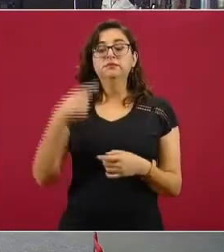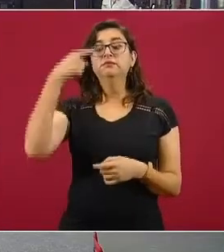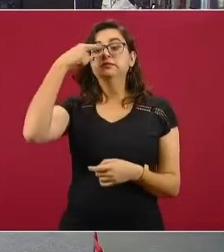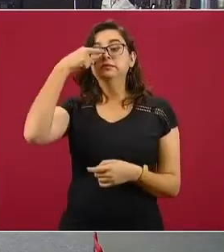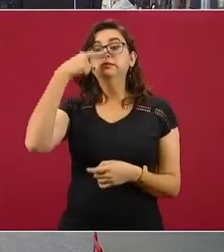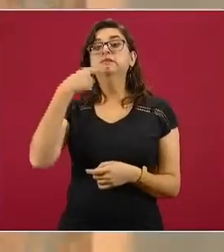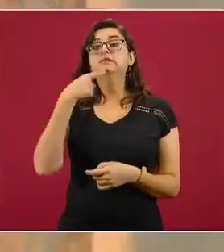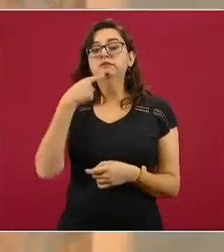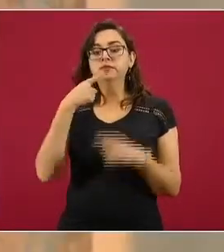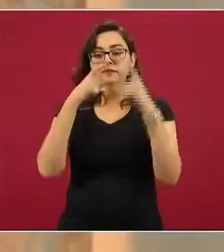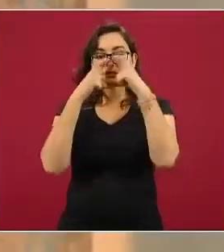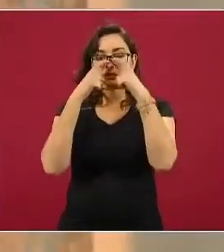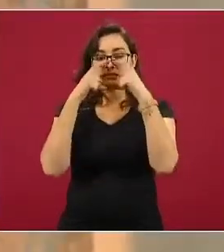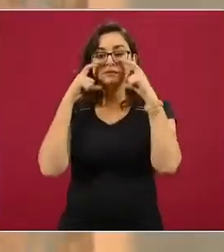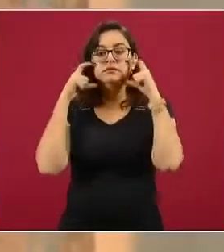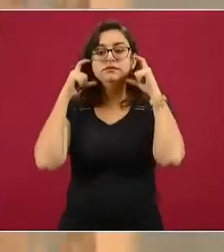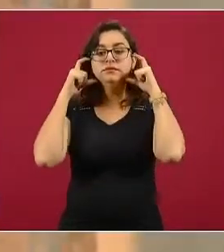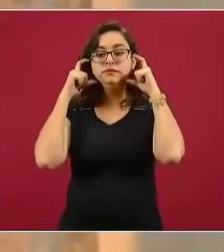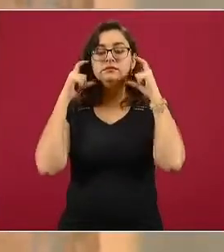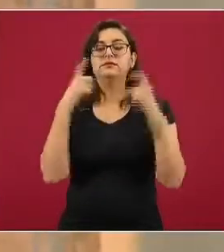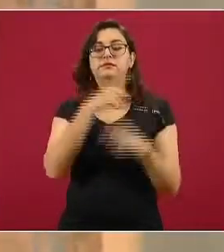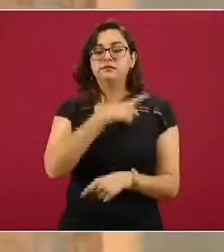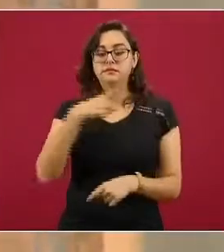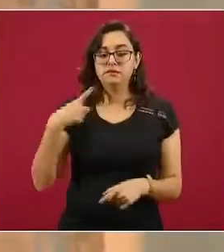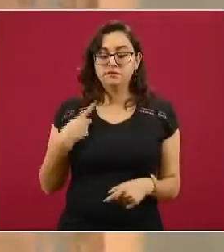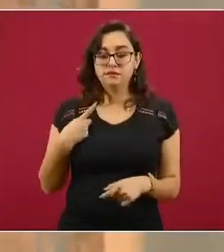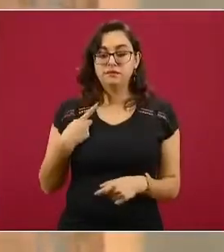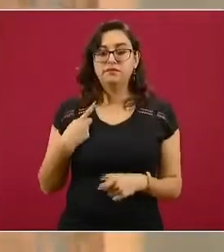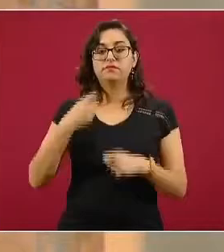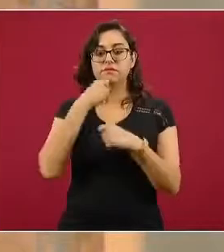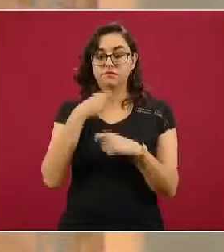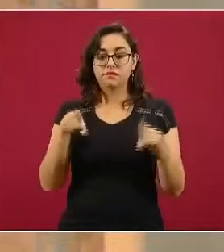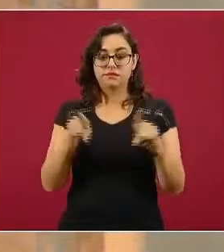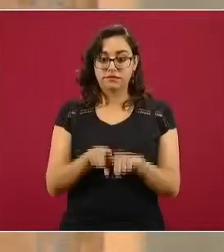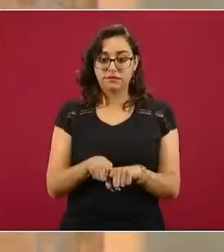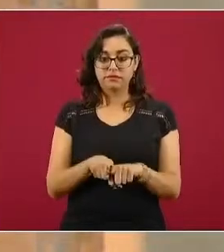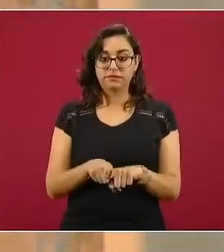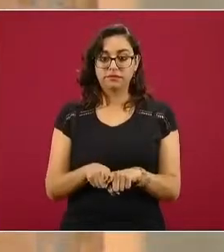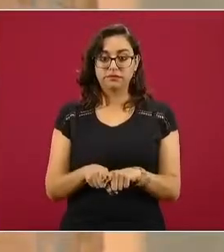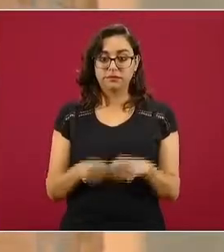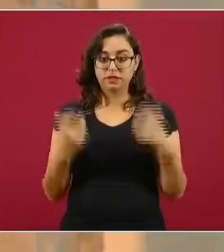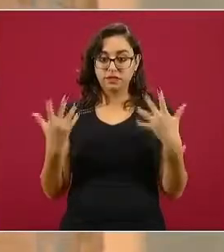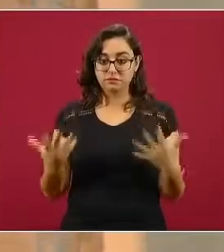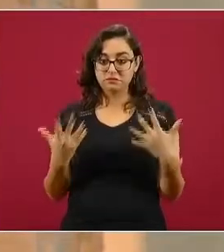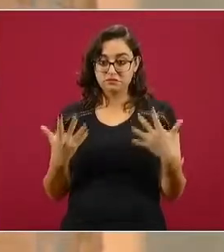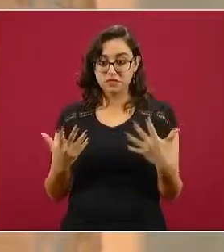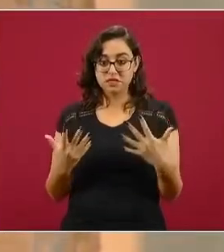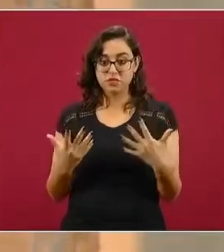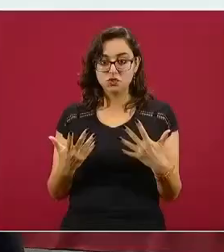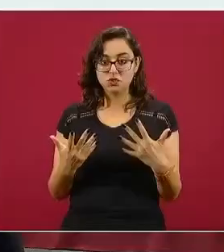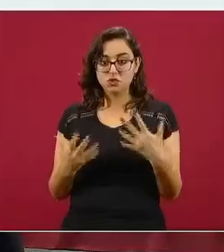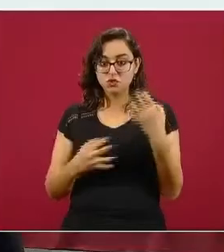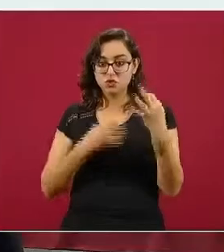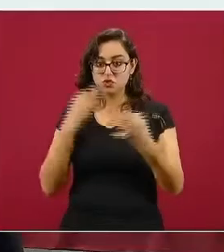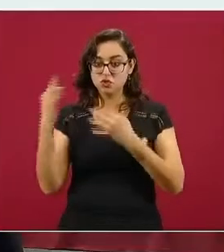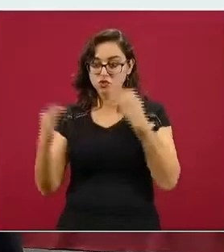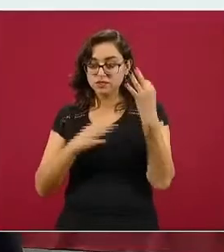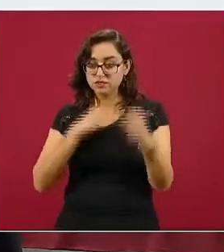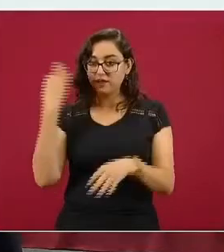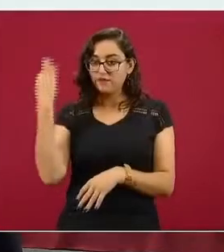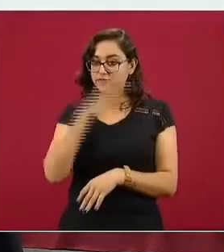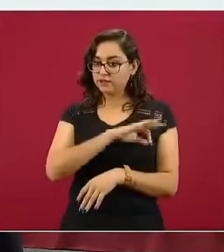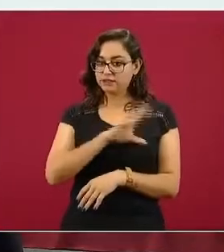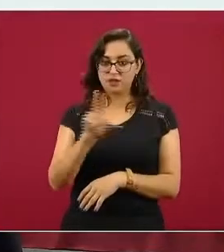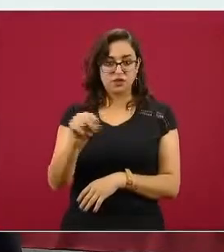nariz y boca por completo, y utilicemos nuestras manos para no compartir noticias falsas. Hay